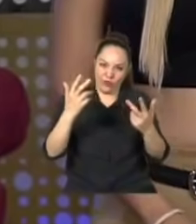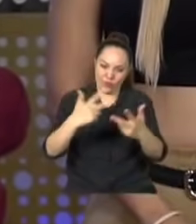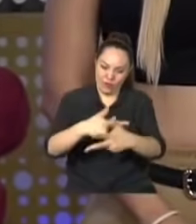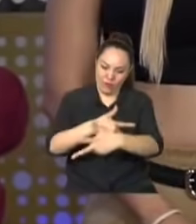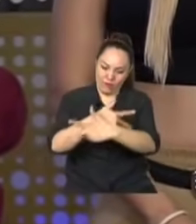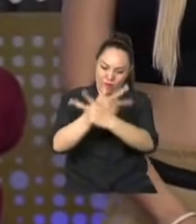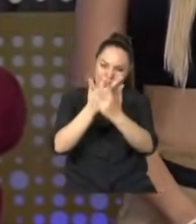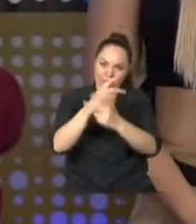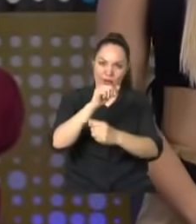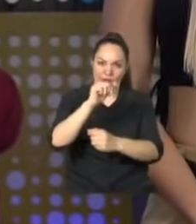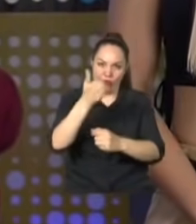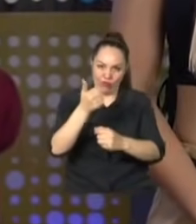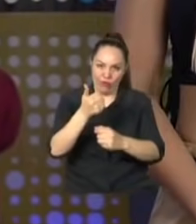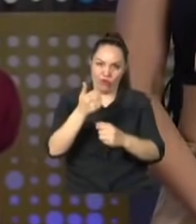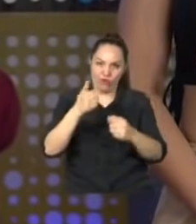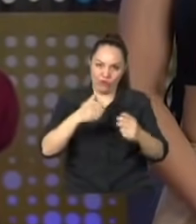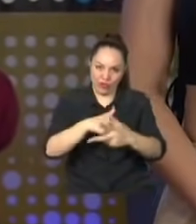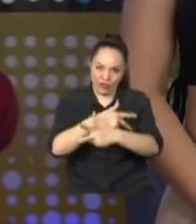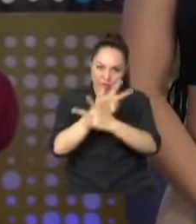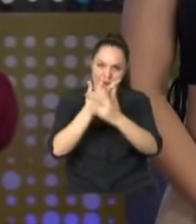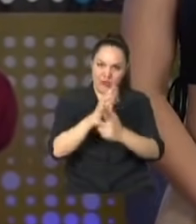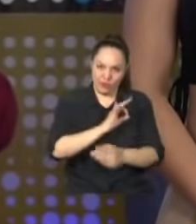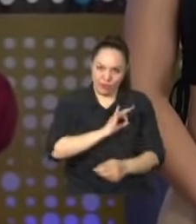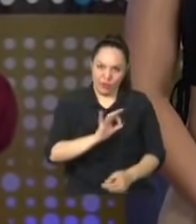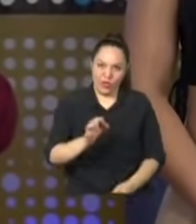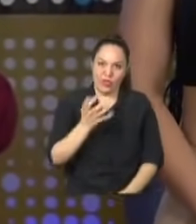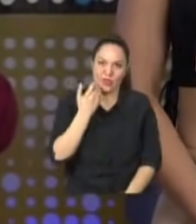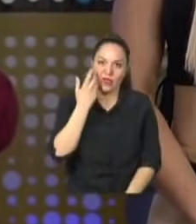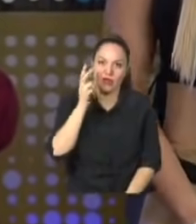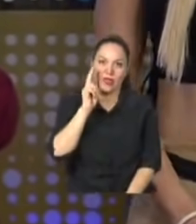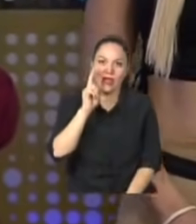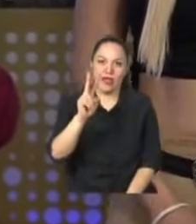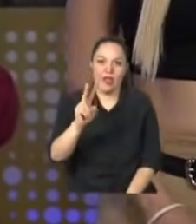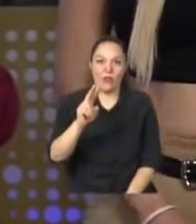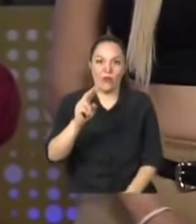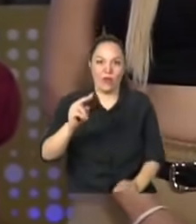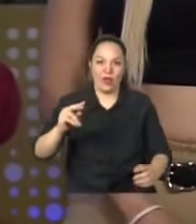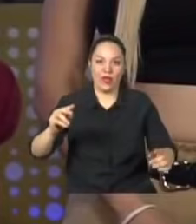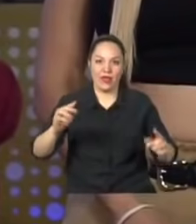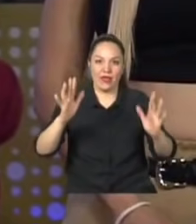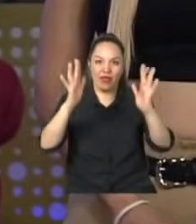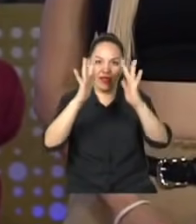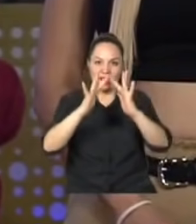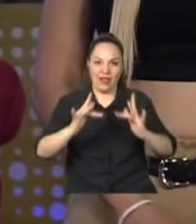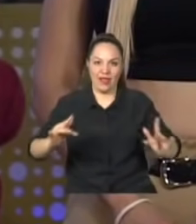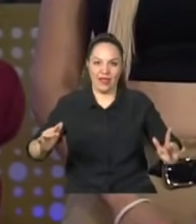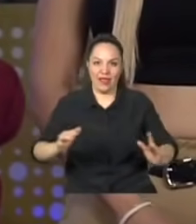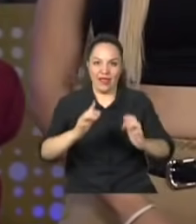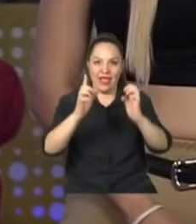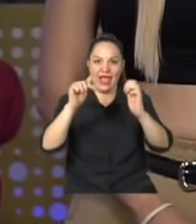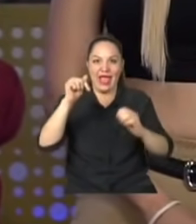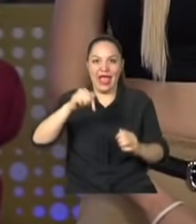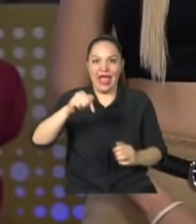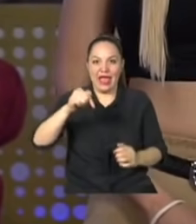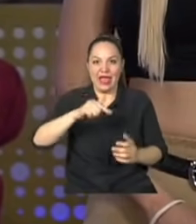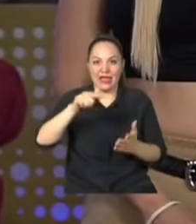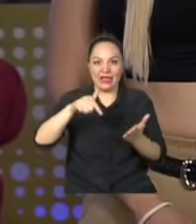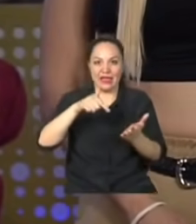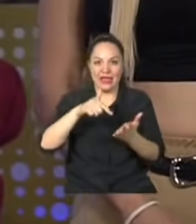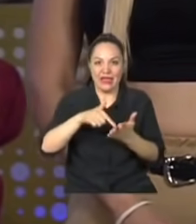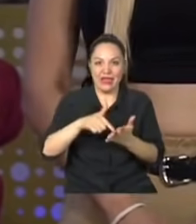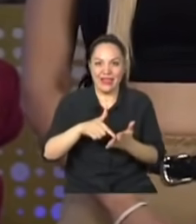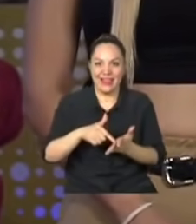esta llamada y hacemos una videollamada. Nada más para ver la Torre Eiffel. No, pero pues es que aquí está ya de noche. Hombre,